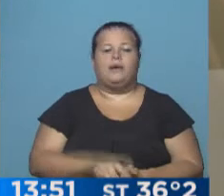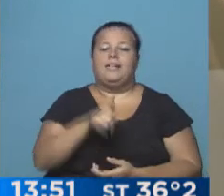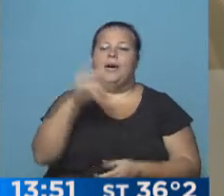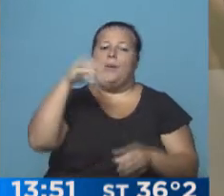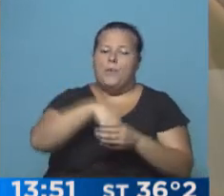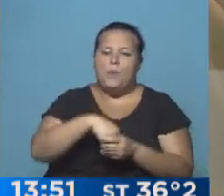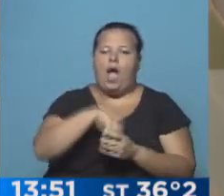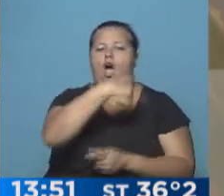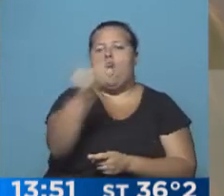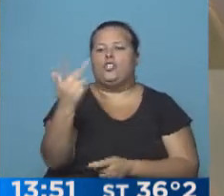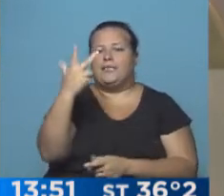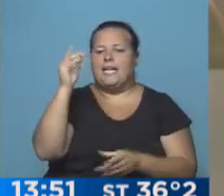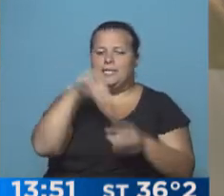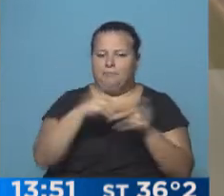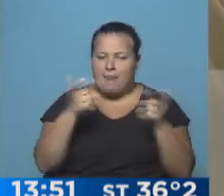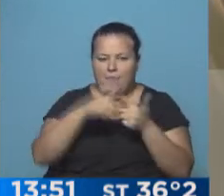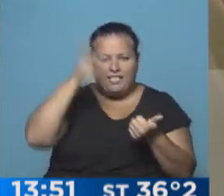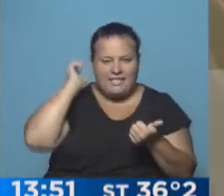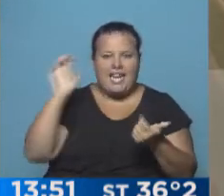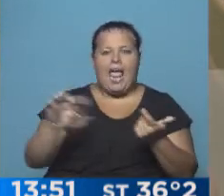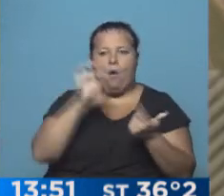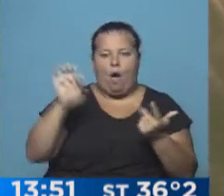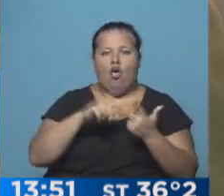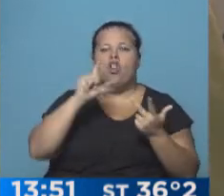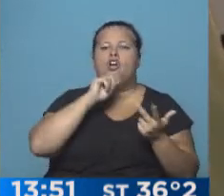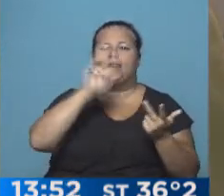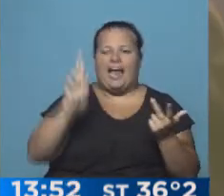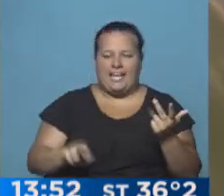integrará con otros tres miembros de chile ecuador y costa rica